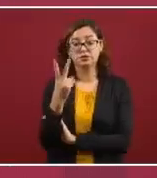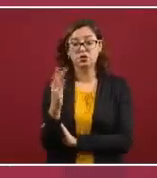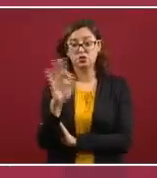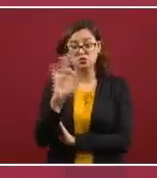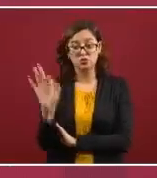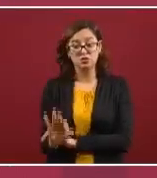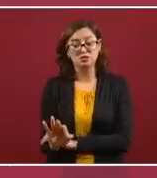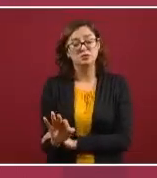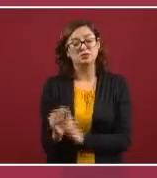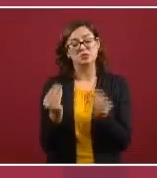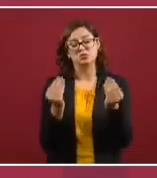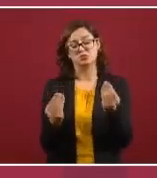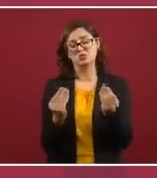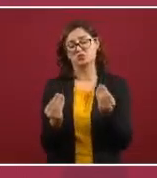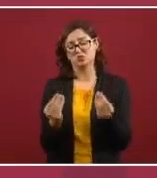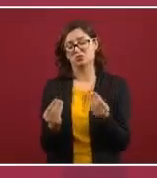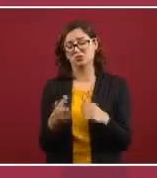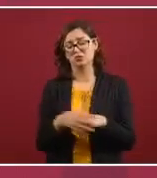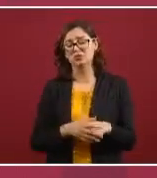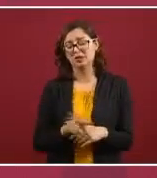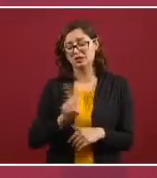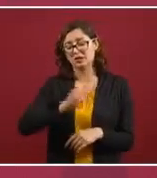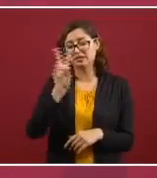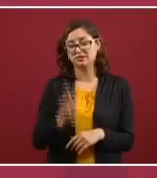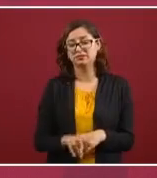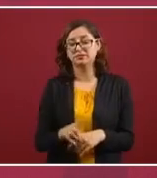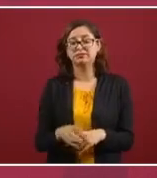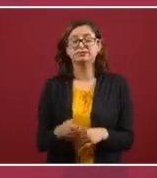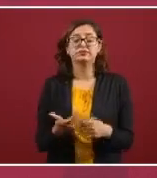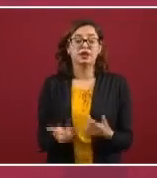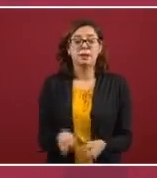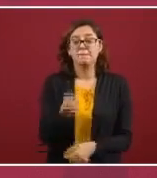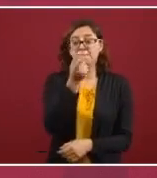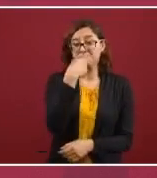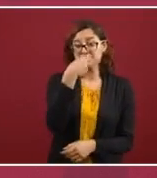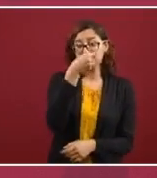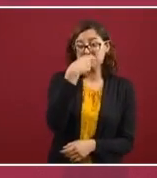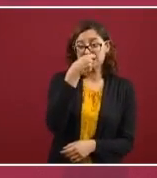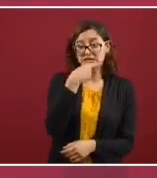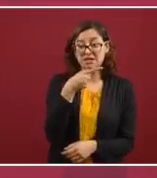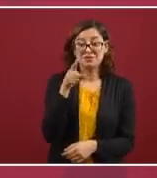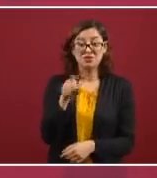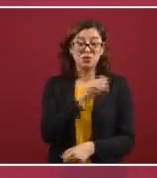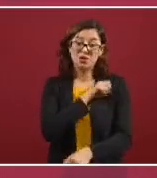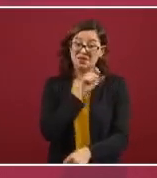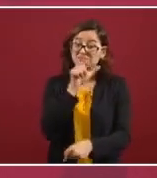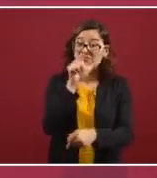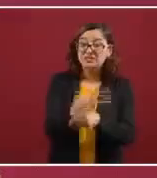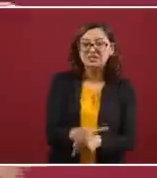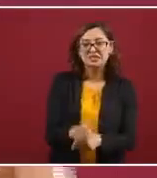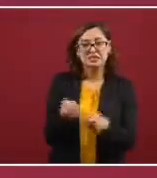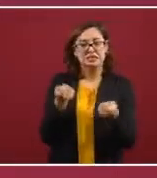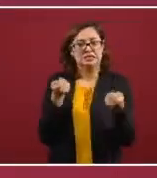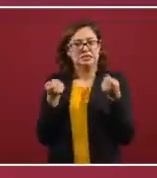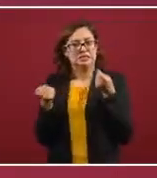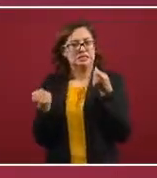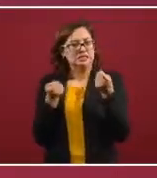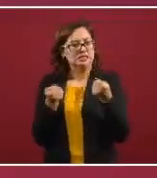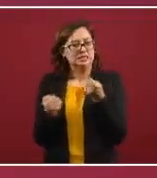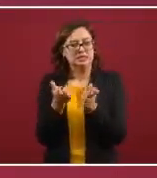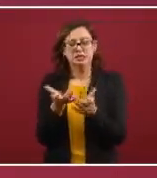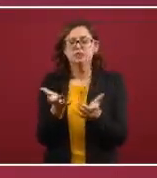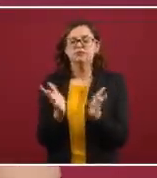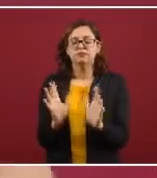un número muy importante. Cada caso de medicamentos, sobre todo de este tipo, que son controlados y